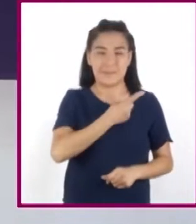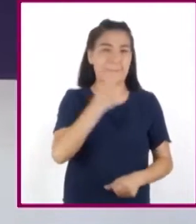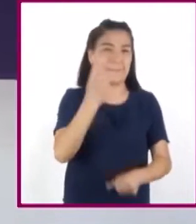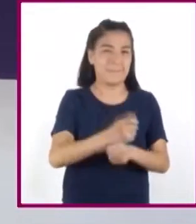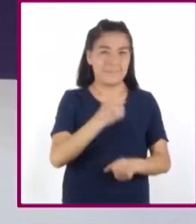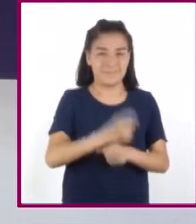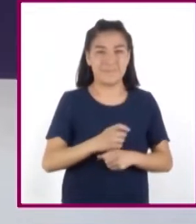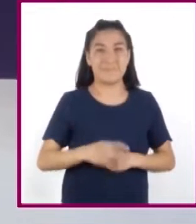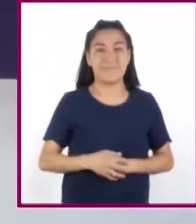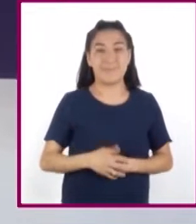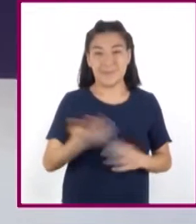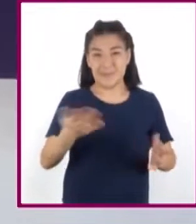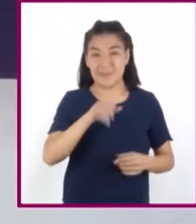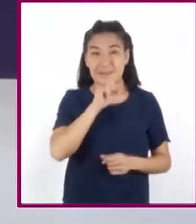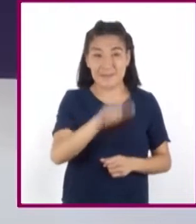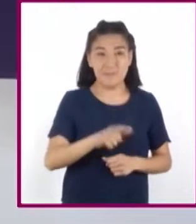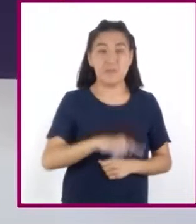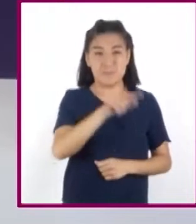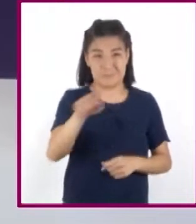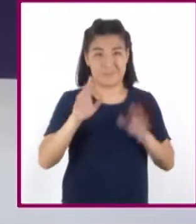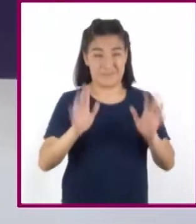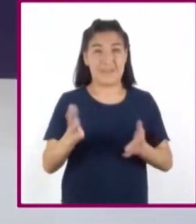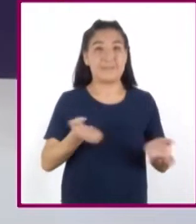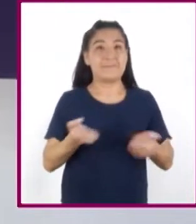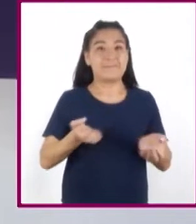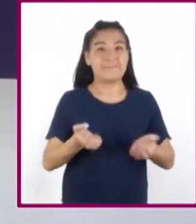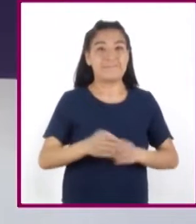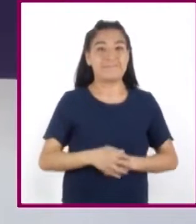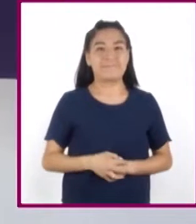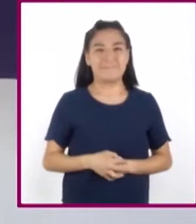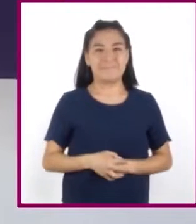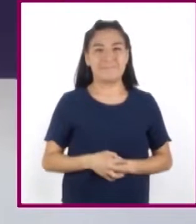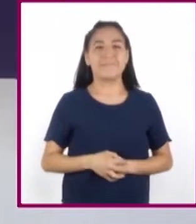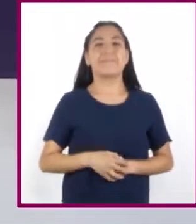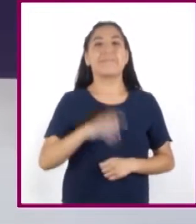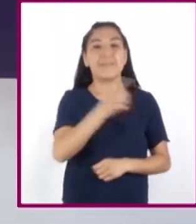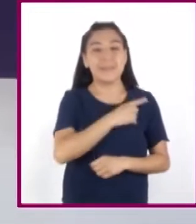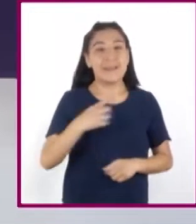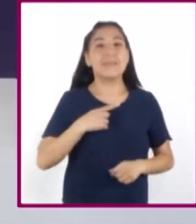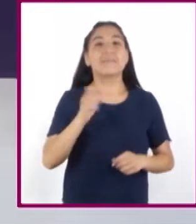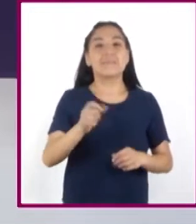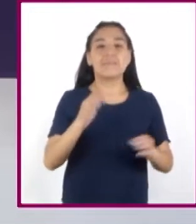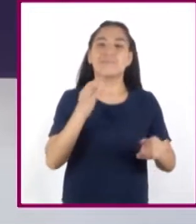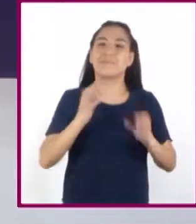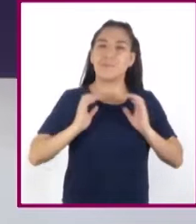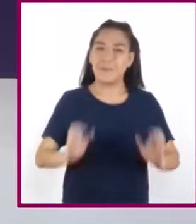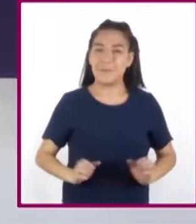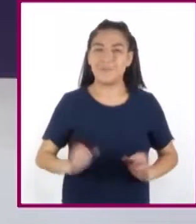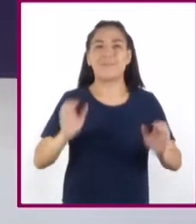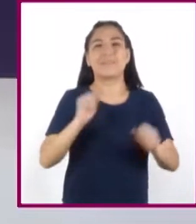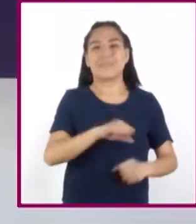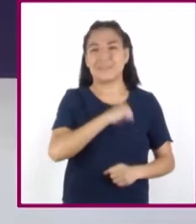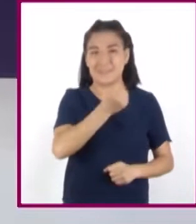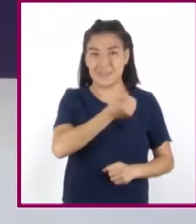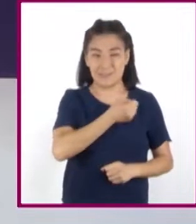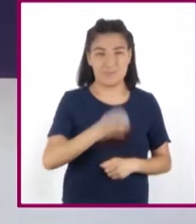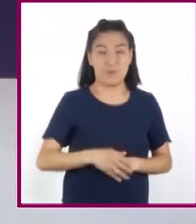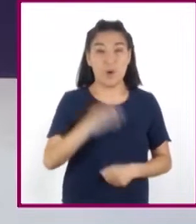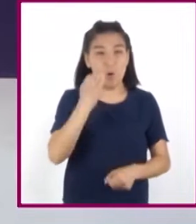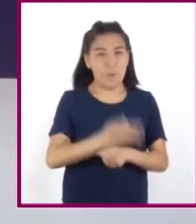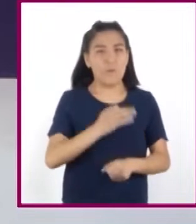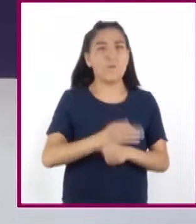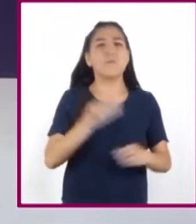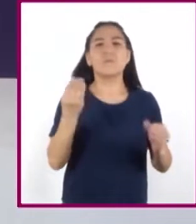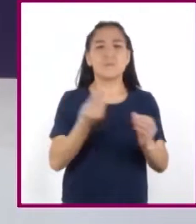primero. Además, ¿ya hicieron algo de ejercicio? Hay que mantener el cuerpo sano. Nuestra sesión se